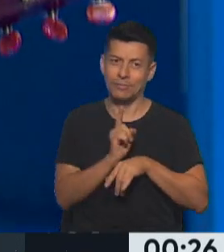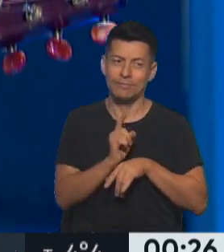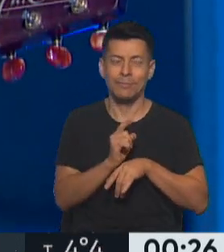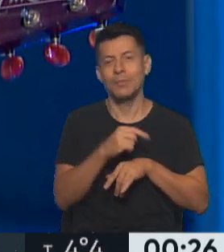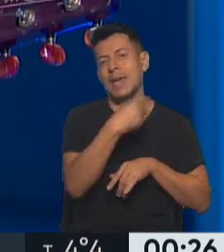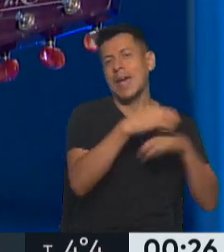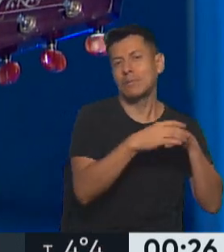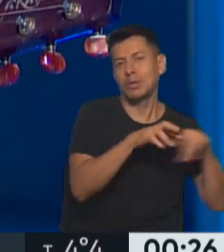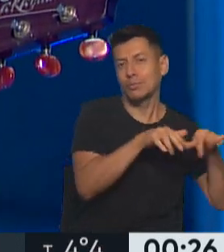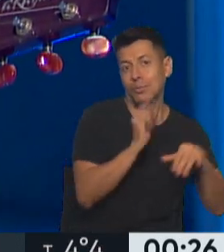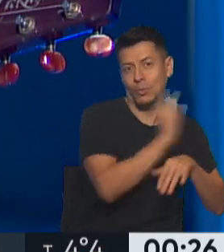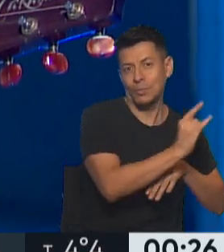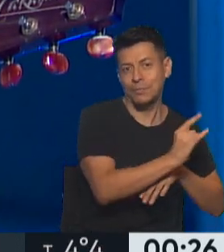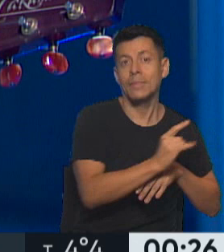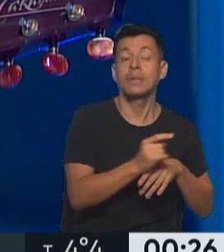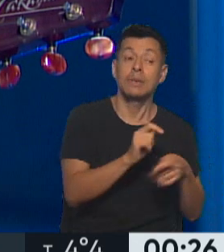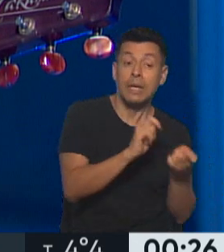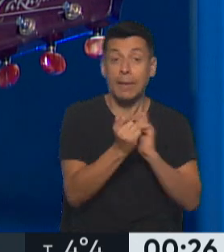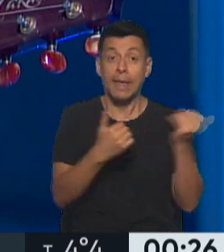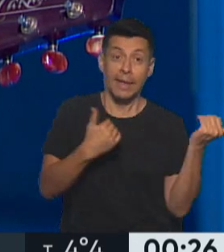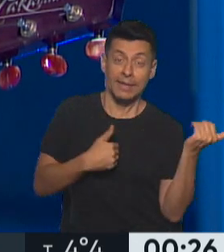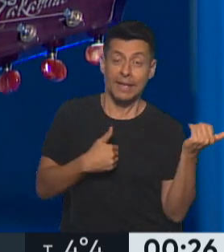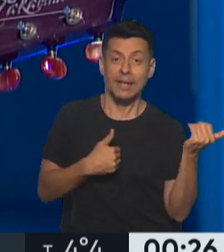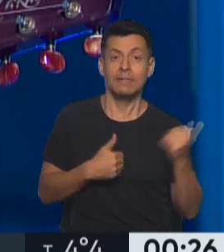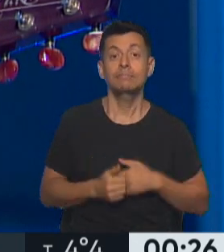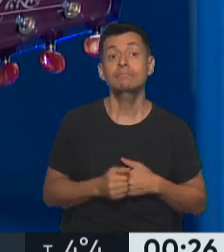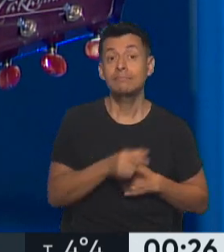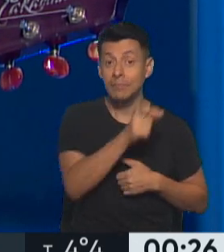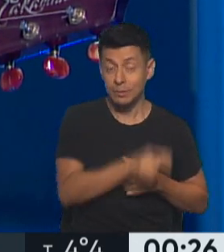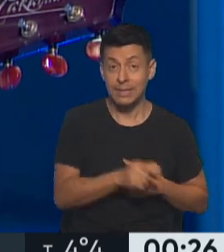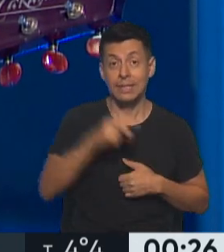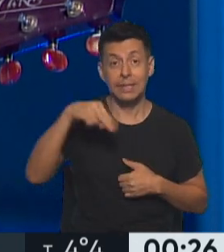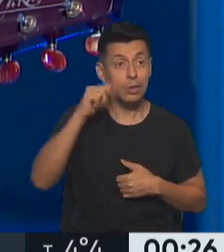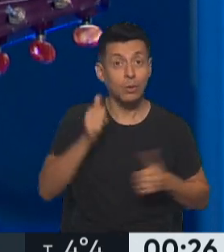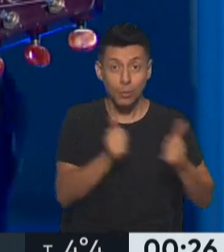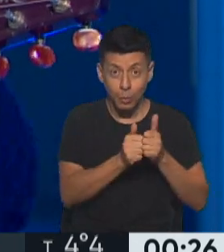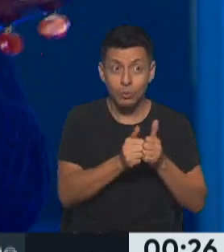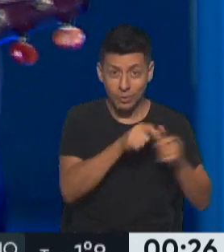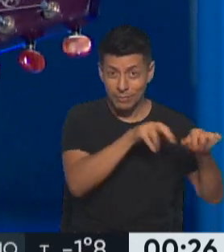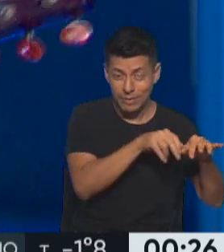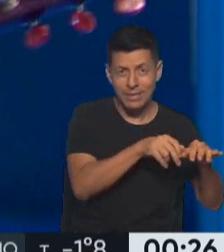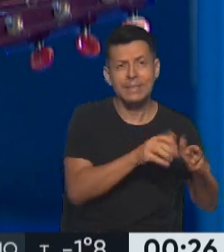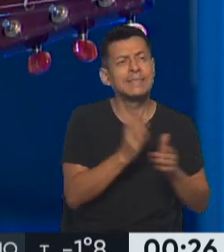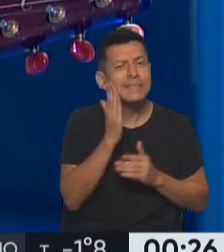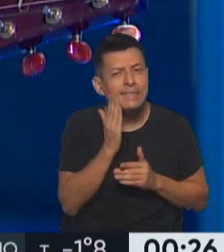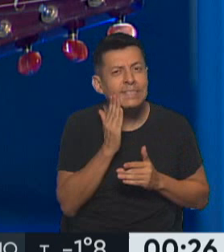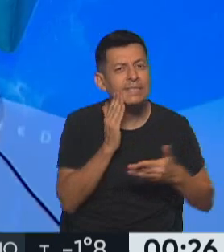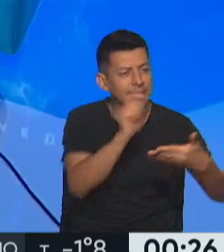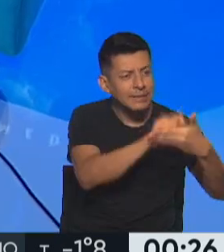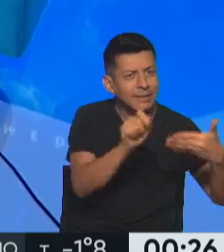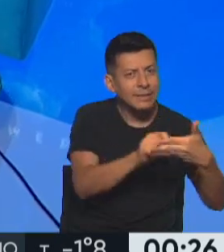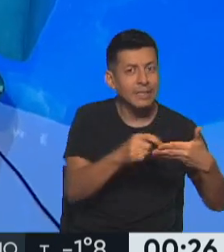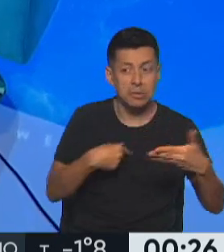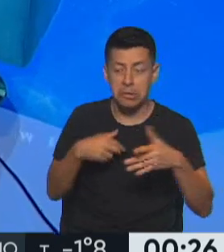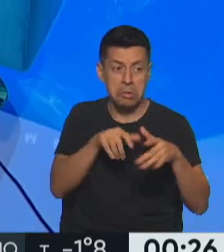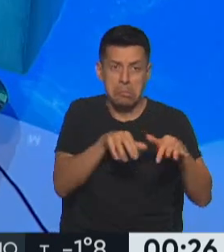hoy a la guitarra. A ver cómo suena. De hecho, le tuve que decir al pianista que toca conmigo, a Nico Rafeta. Sí. Le dije, ¿me pasas los acordes? Porque yo los armé en el piano y no tengo